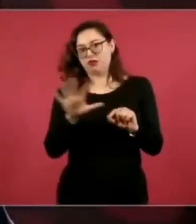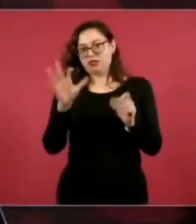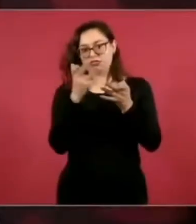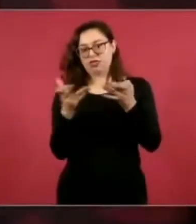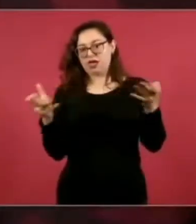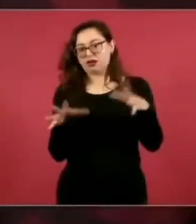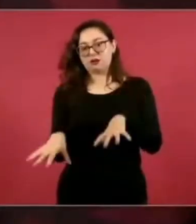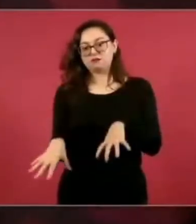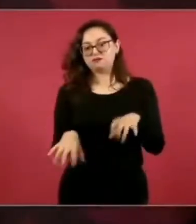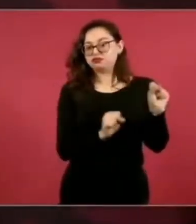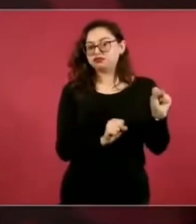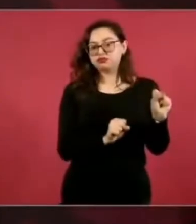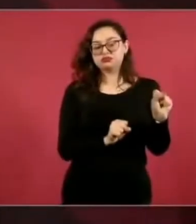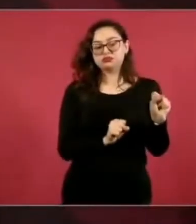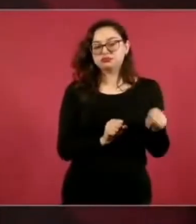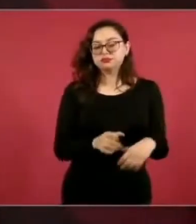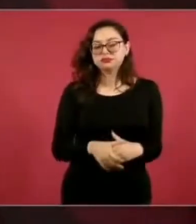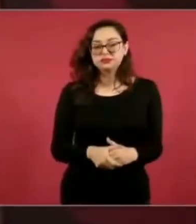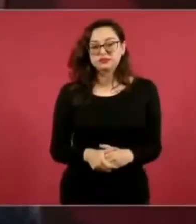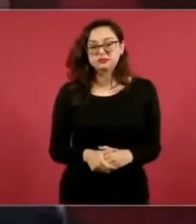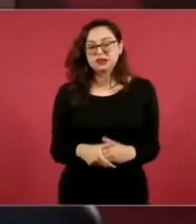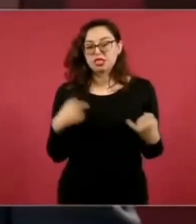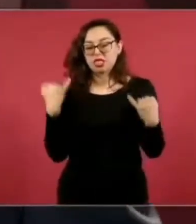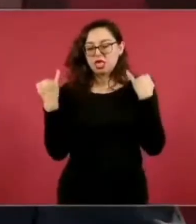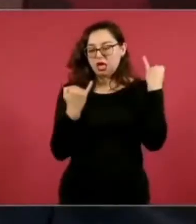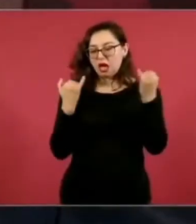con un pretexto.